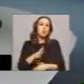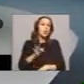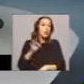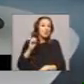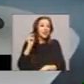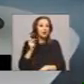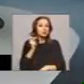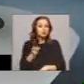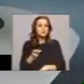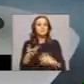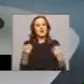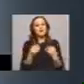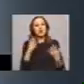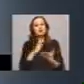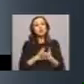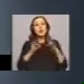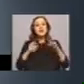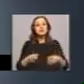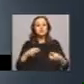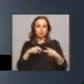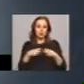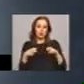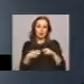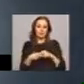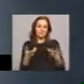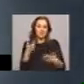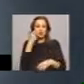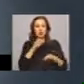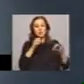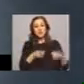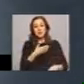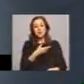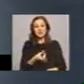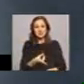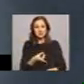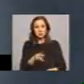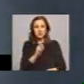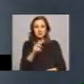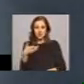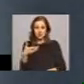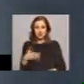años. Eso era solo la punta del iceberg. Esta historia había comenzado en 1937.